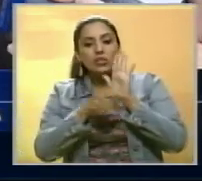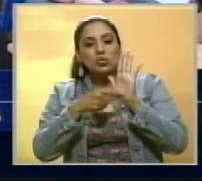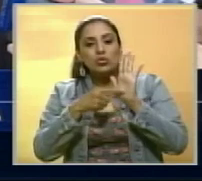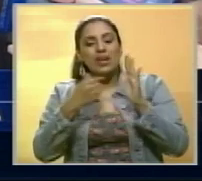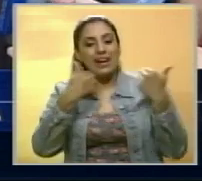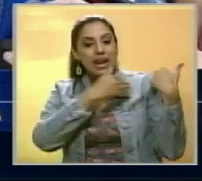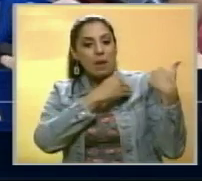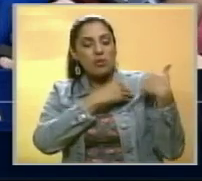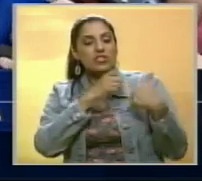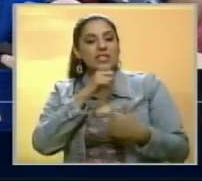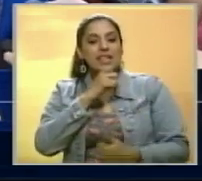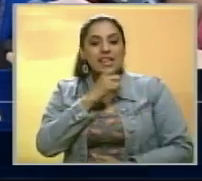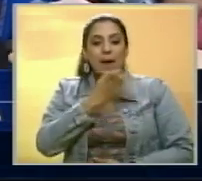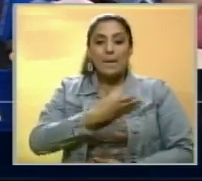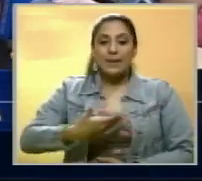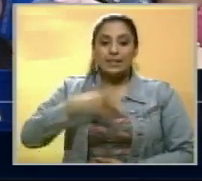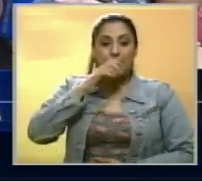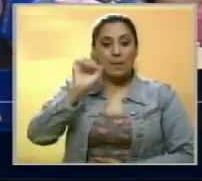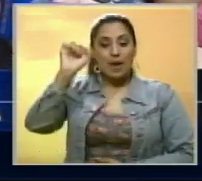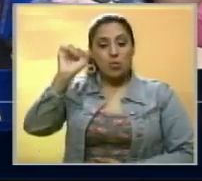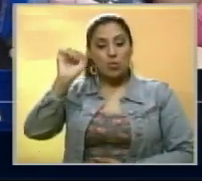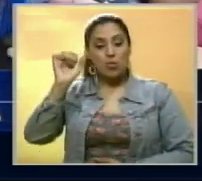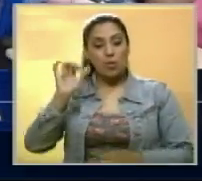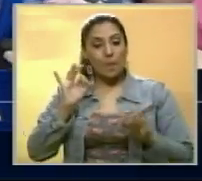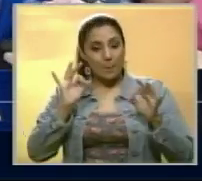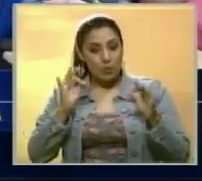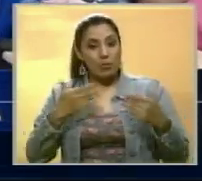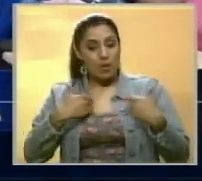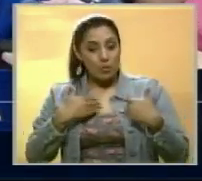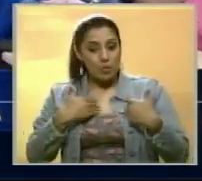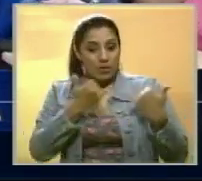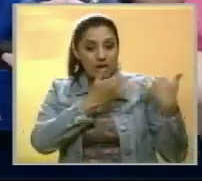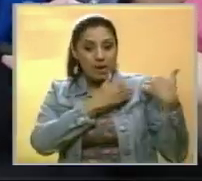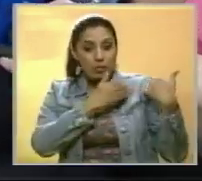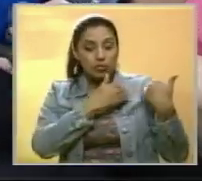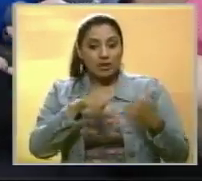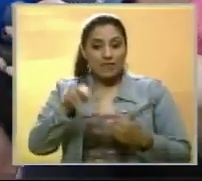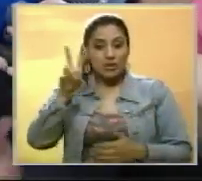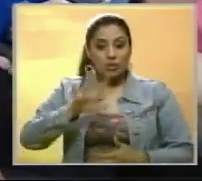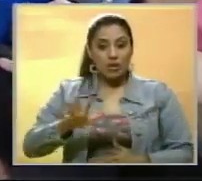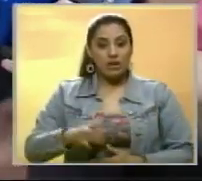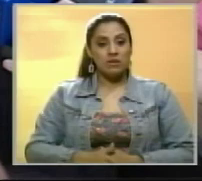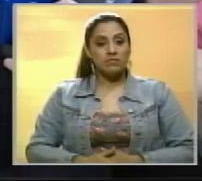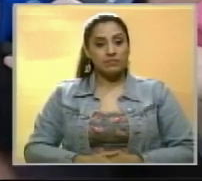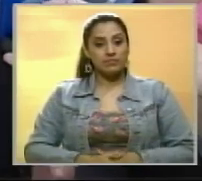tiene el poder ejecutivo, especialmente el presidente de la República.